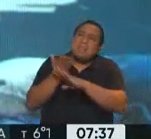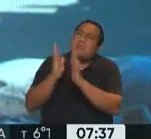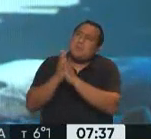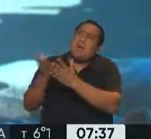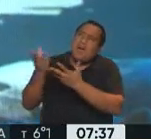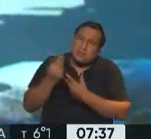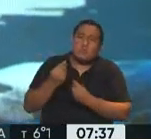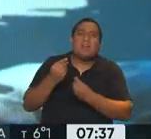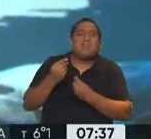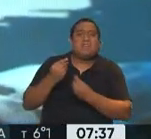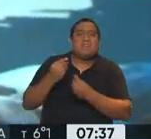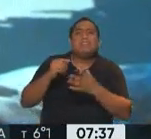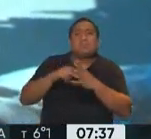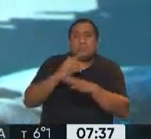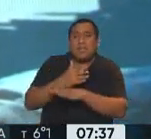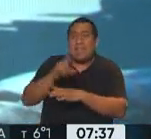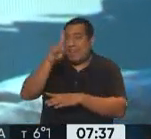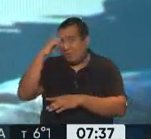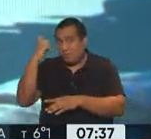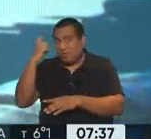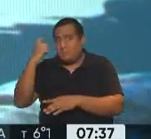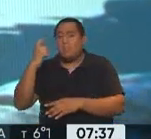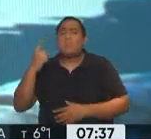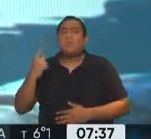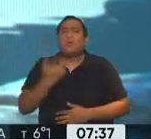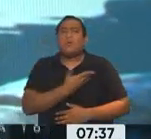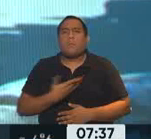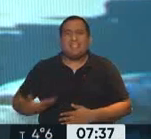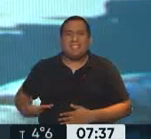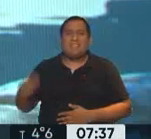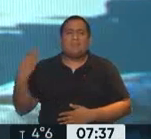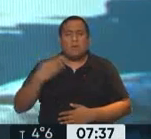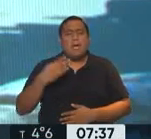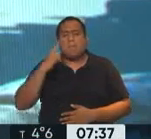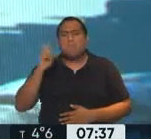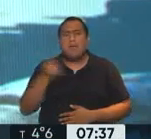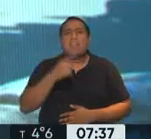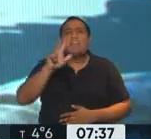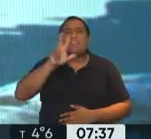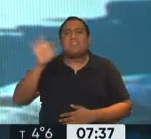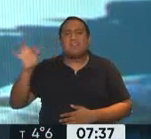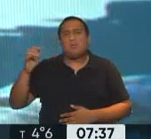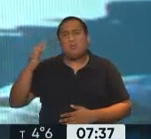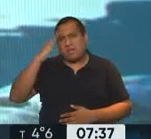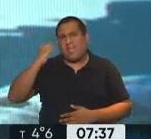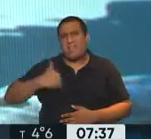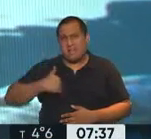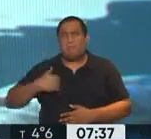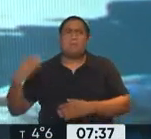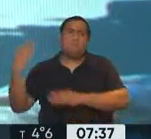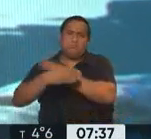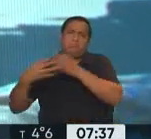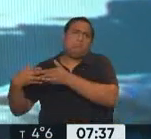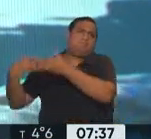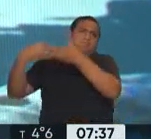gobernador santafesino allí se acordó el envío de 300 gendarmes a rosario la instalación de un comando unificado y